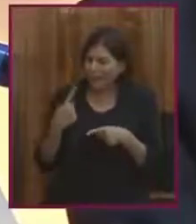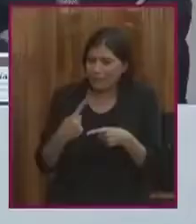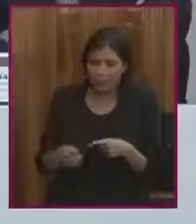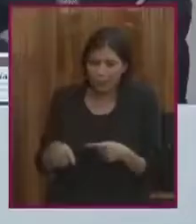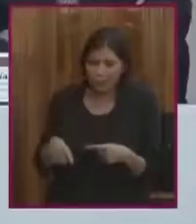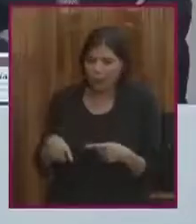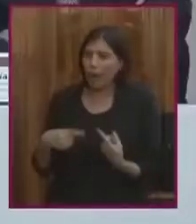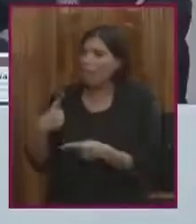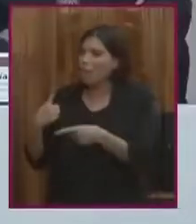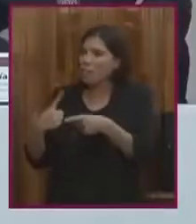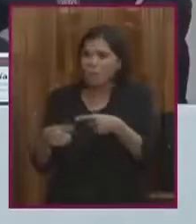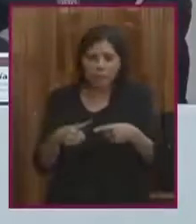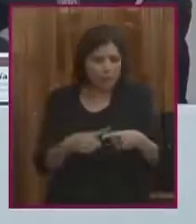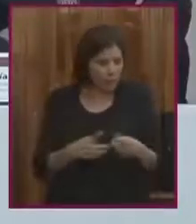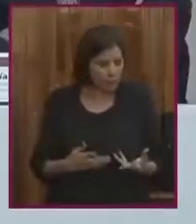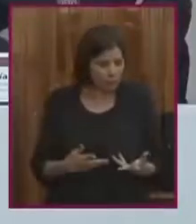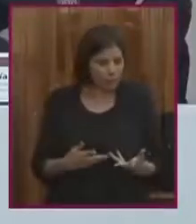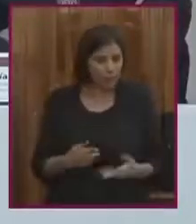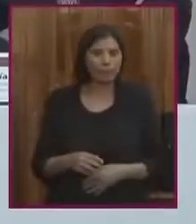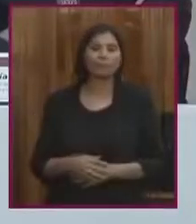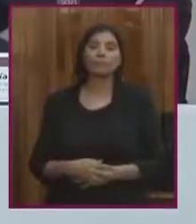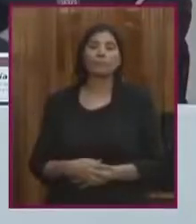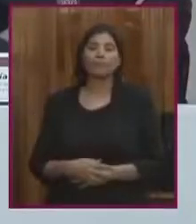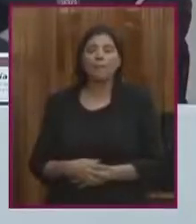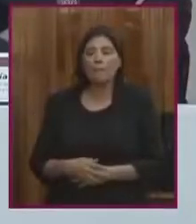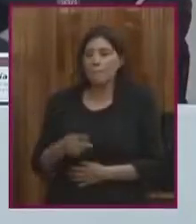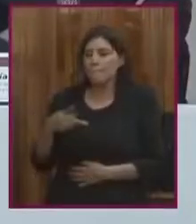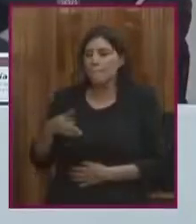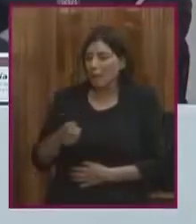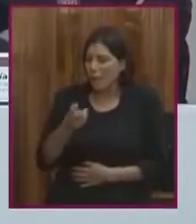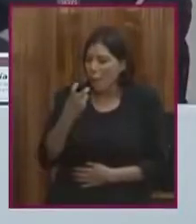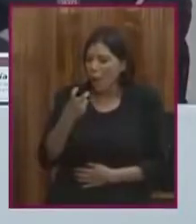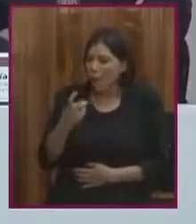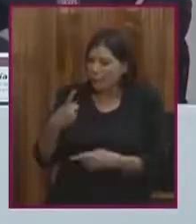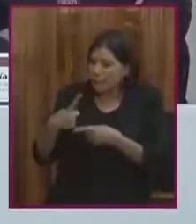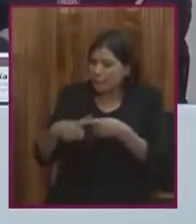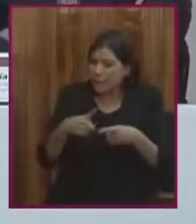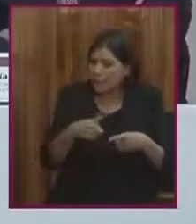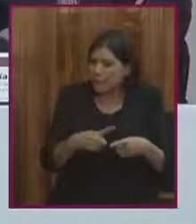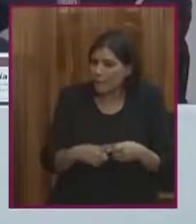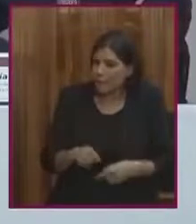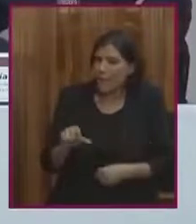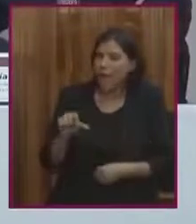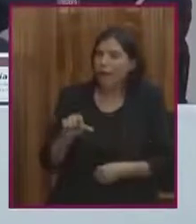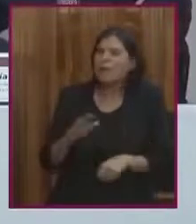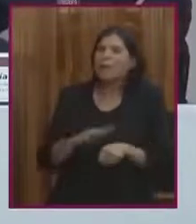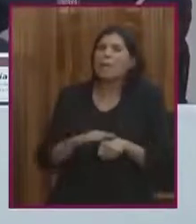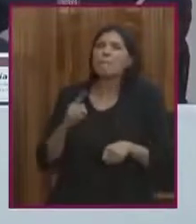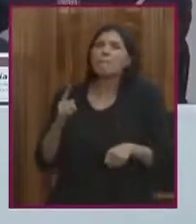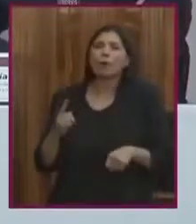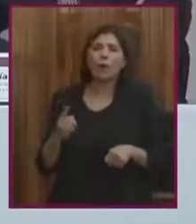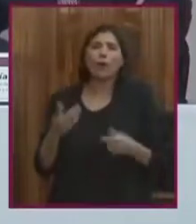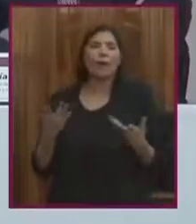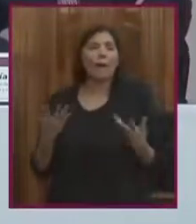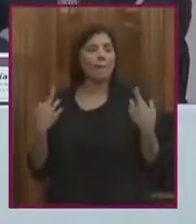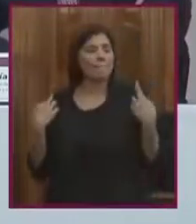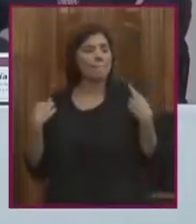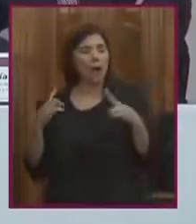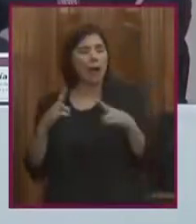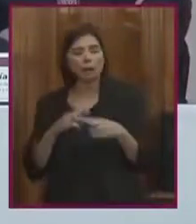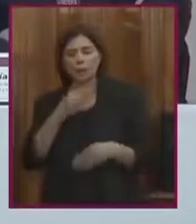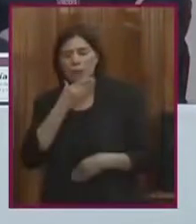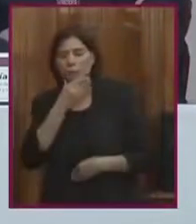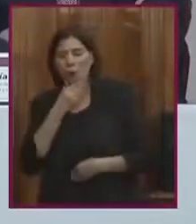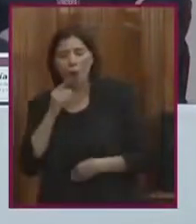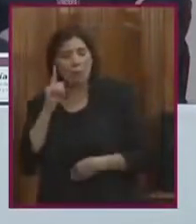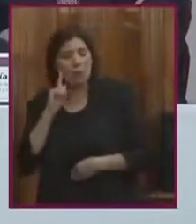diversidad. Y sin embargo, esa diversidad está aquí. Y está aquí por muchas maestras y maestros que la